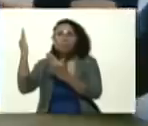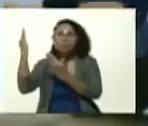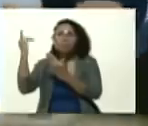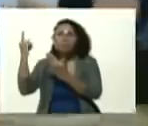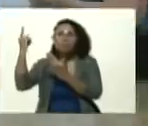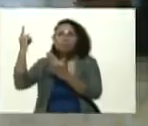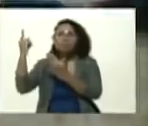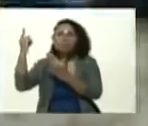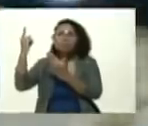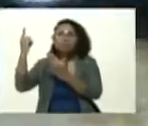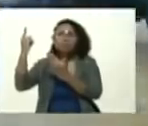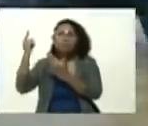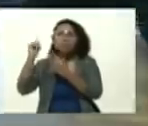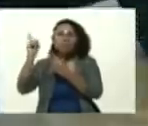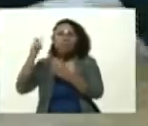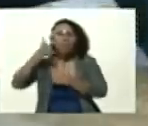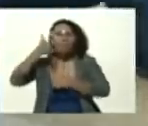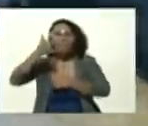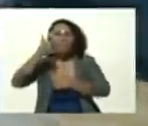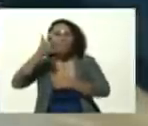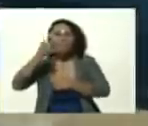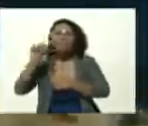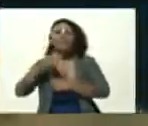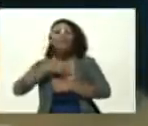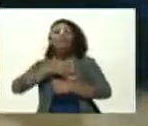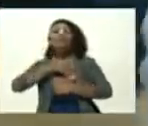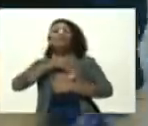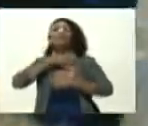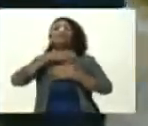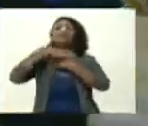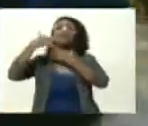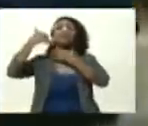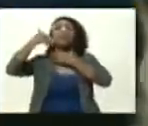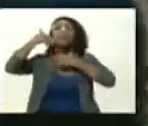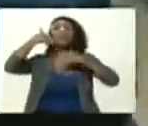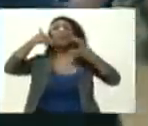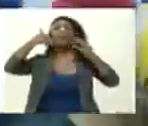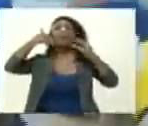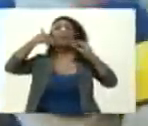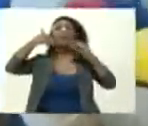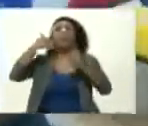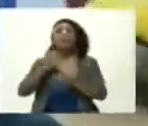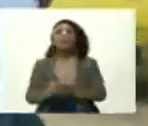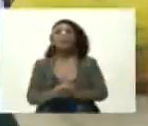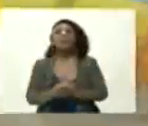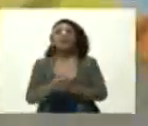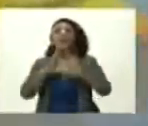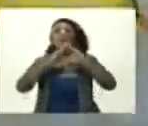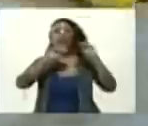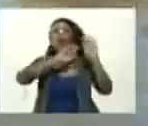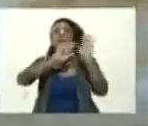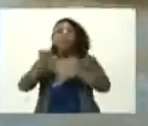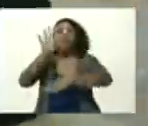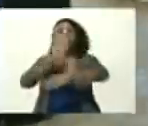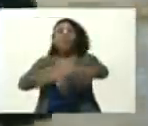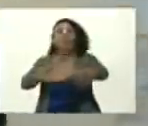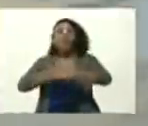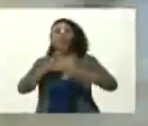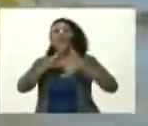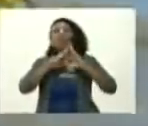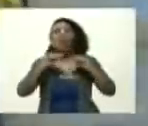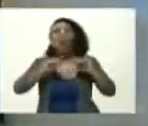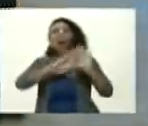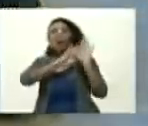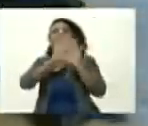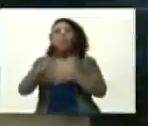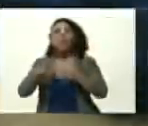Estábamos hablando, él estaba hablando por teléfono y tenía el agua hasta el cuello. Todo el apoyo a Barcelona, todo el apoyo